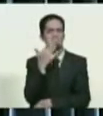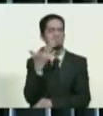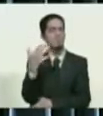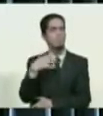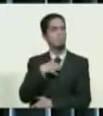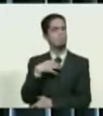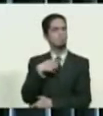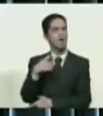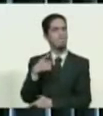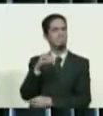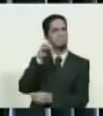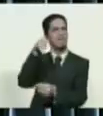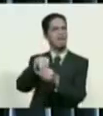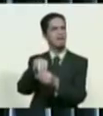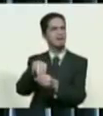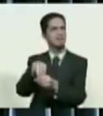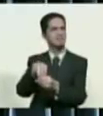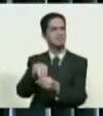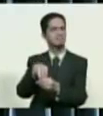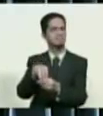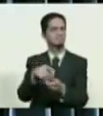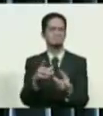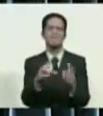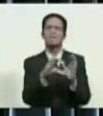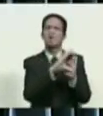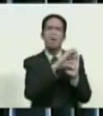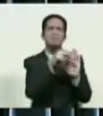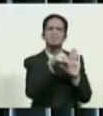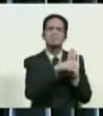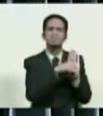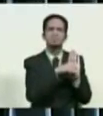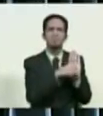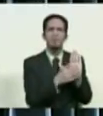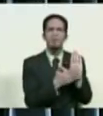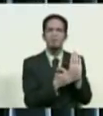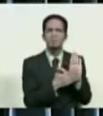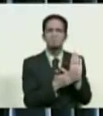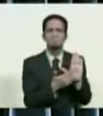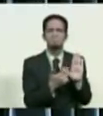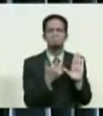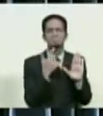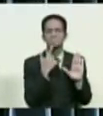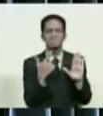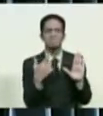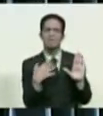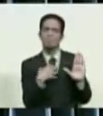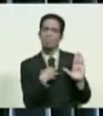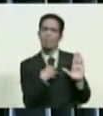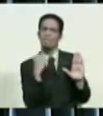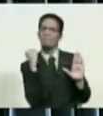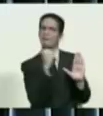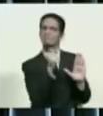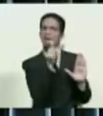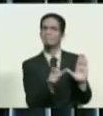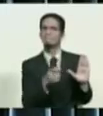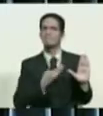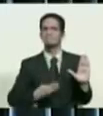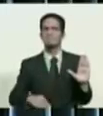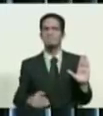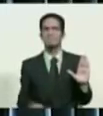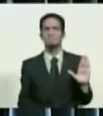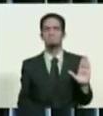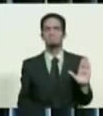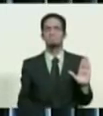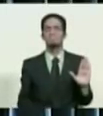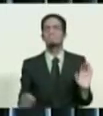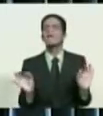la inmunidad parlamentaria no está en la Constitución para asesinar presidentes de la República, ni aquí, ni en